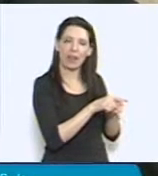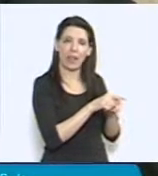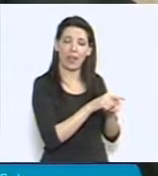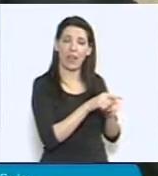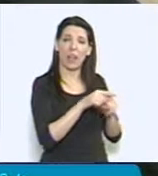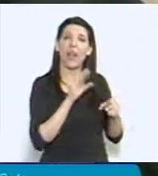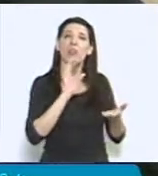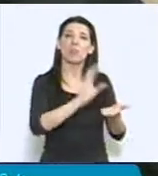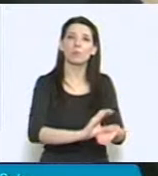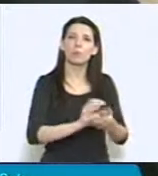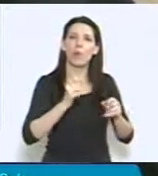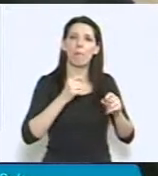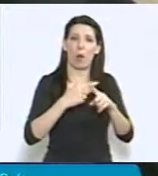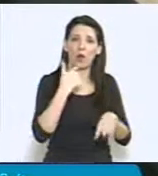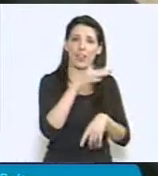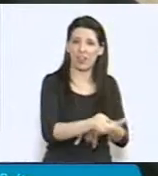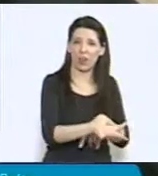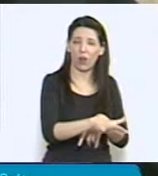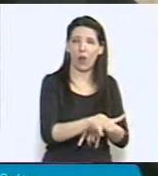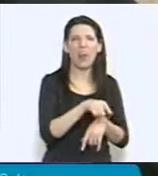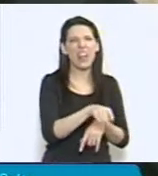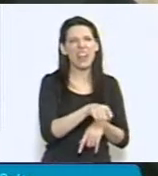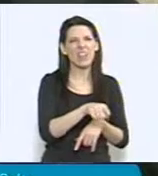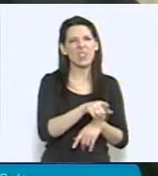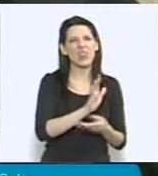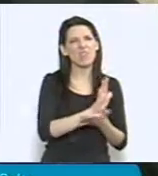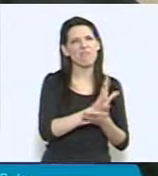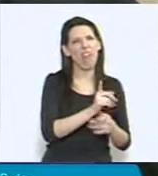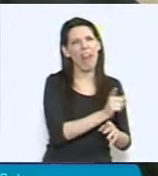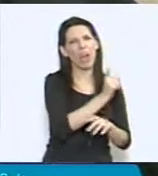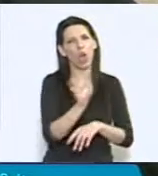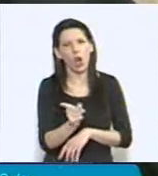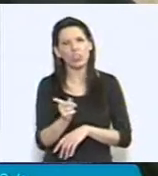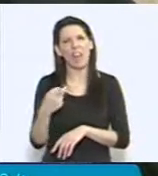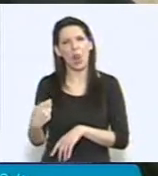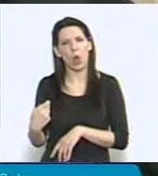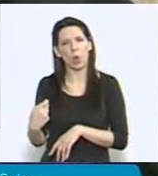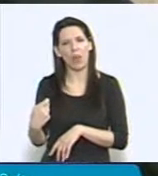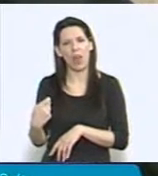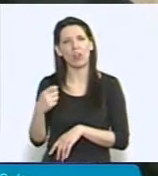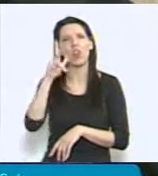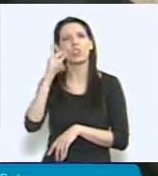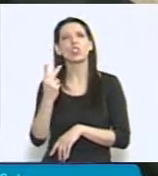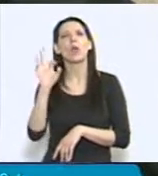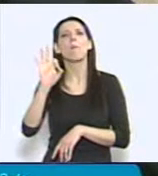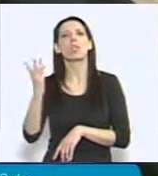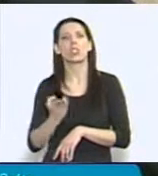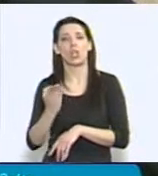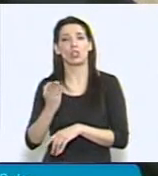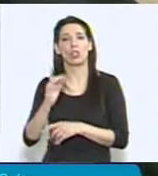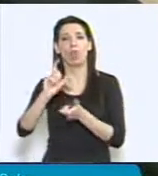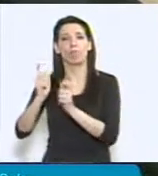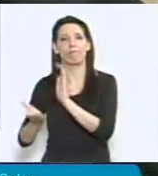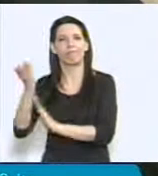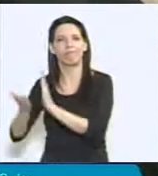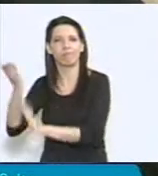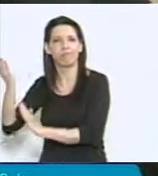de los 6.000 pesos de salario, es decir, menos de la mitad del costo de la canasta familiar, se encuentran bajo la línea de